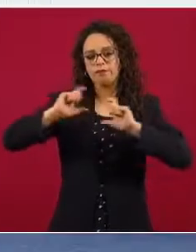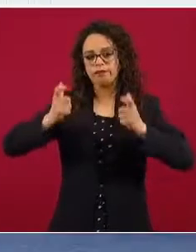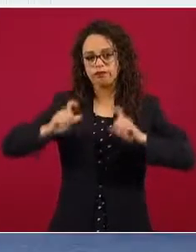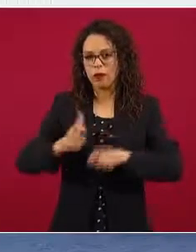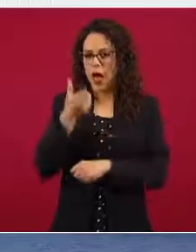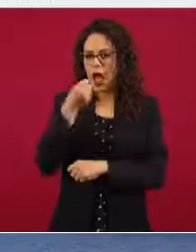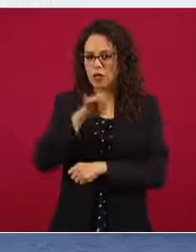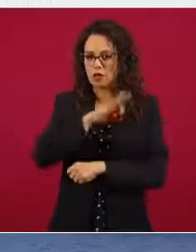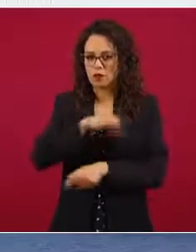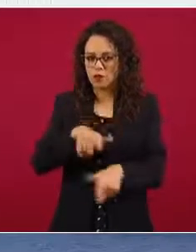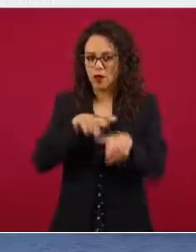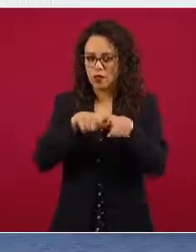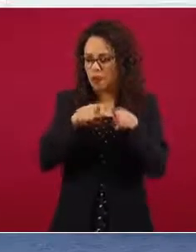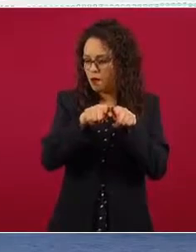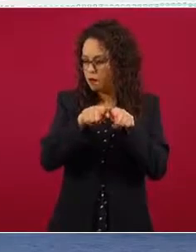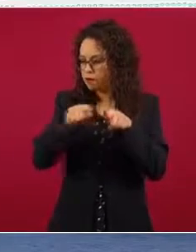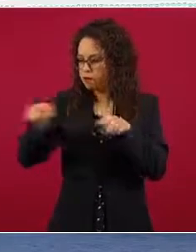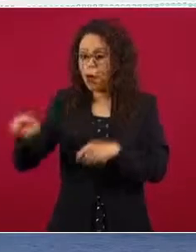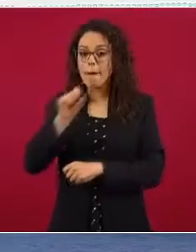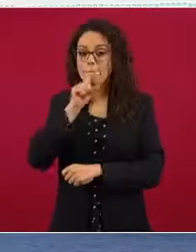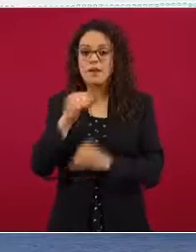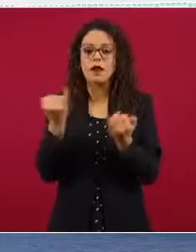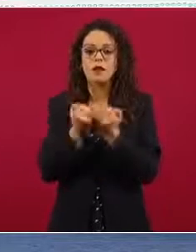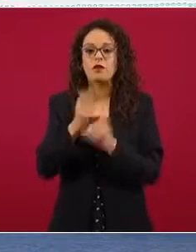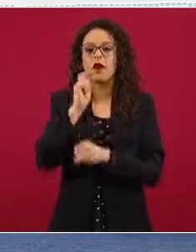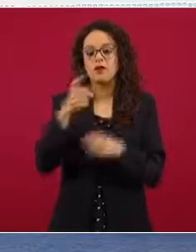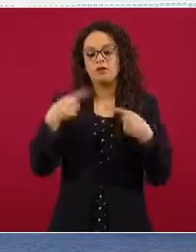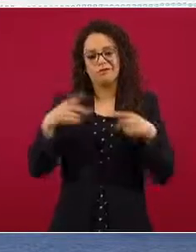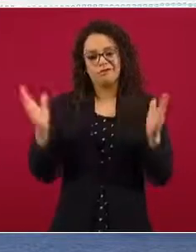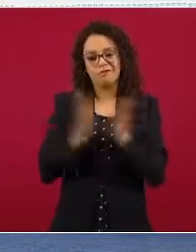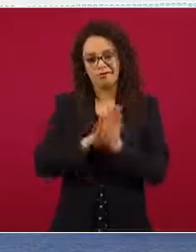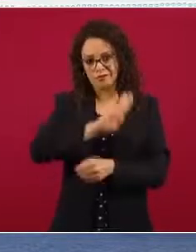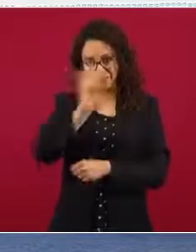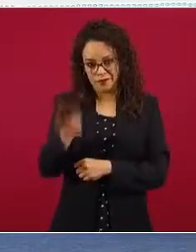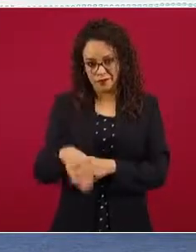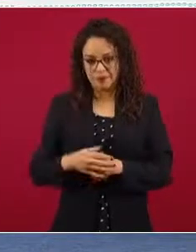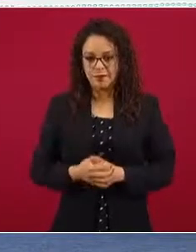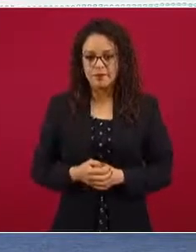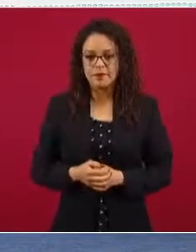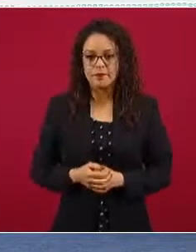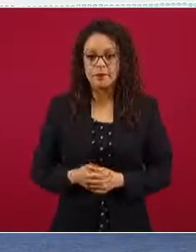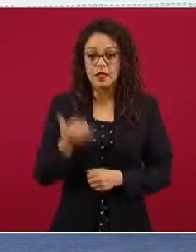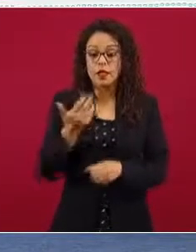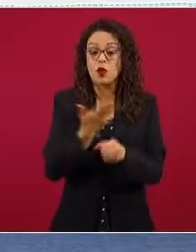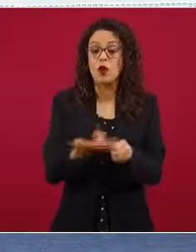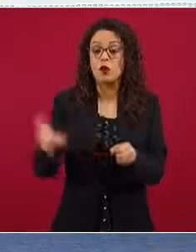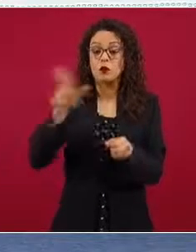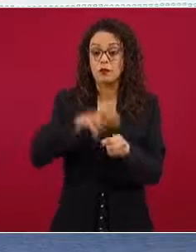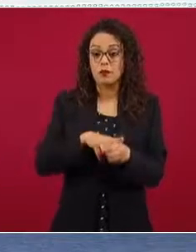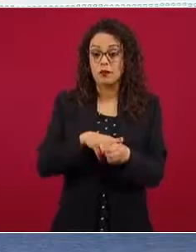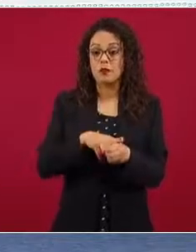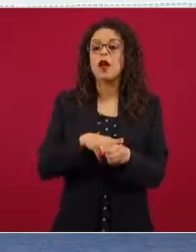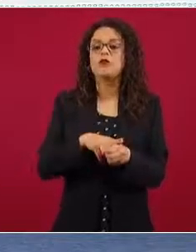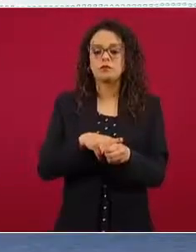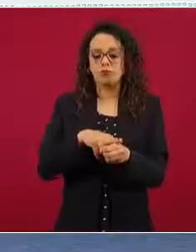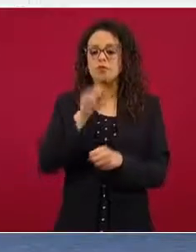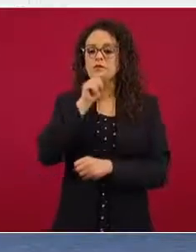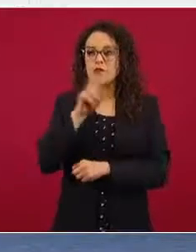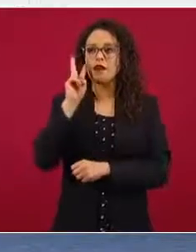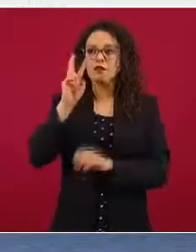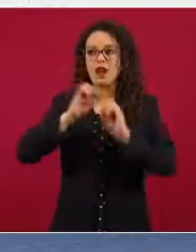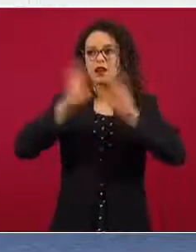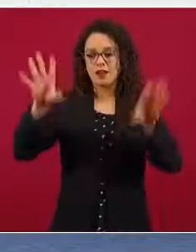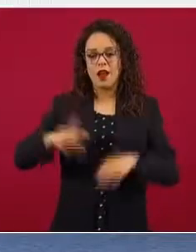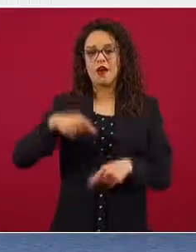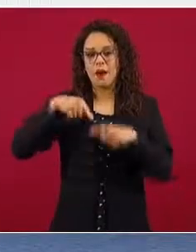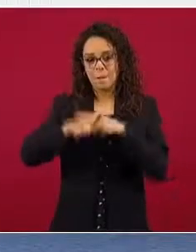lo mismo en la mortalidad. La siguiente. Y la hospitalización concurrentemente o consistentemente también va en reducción. La